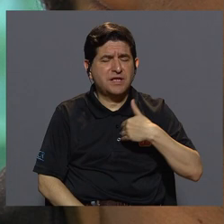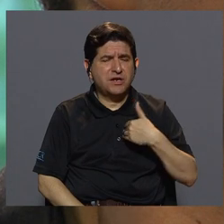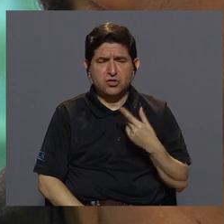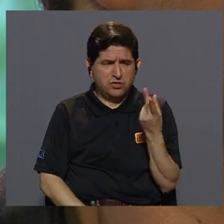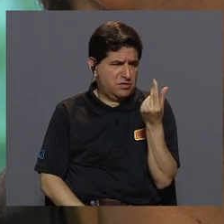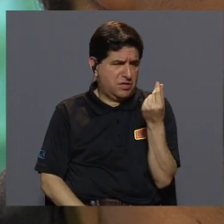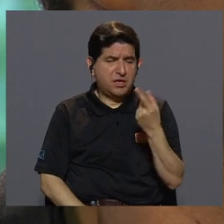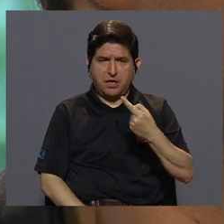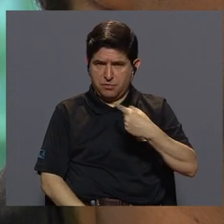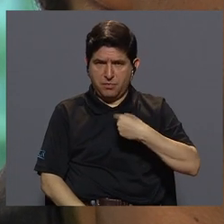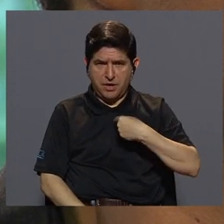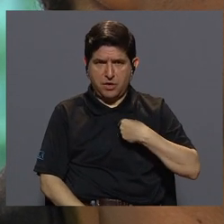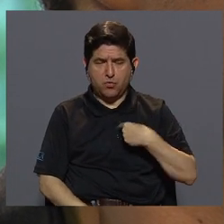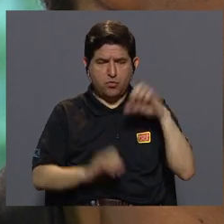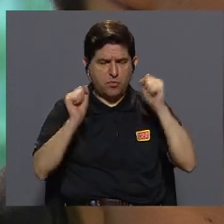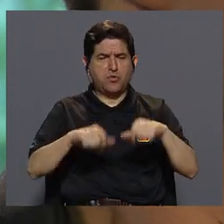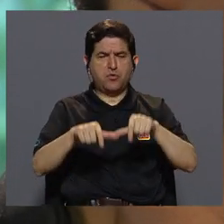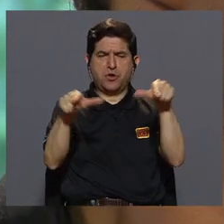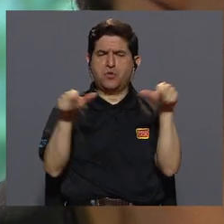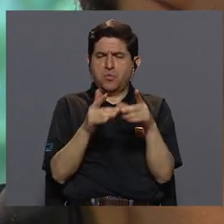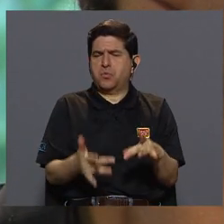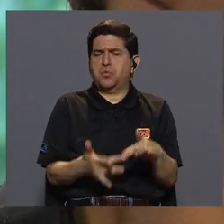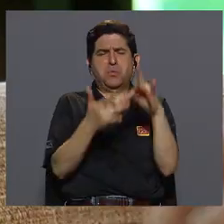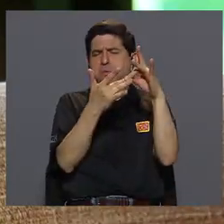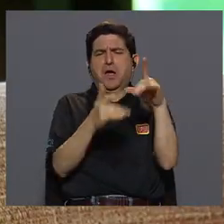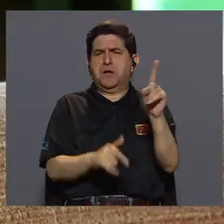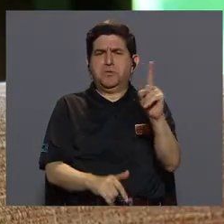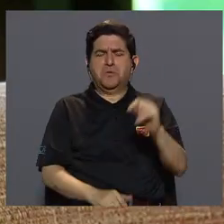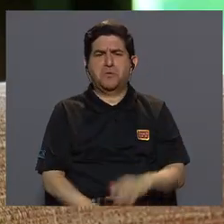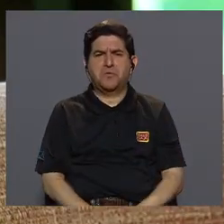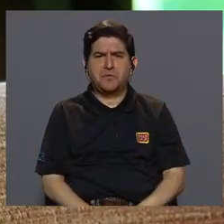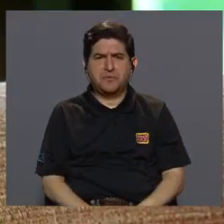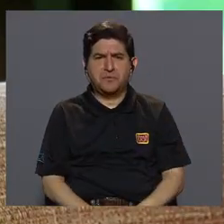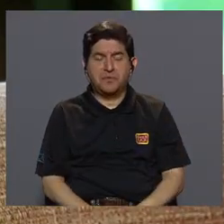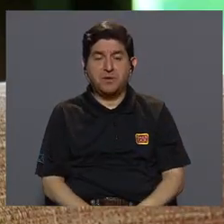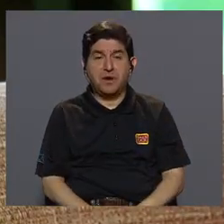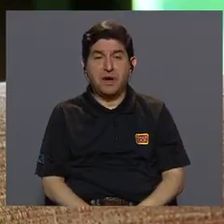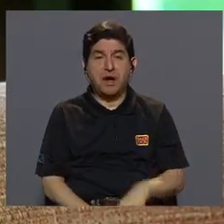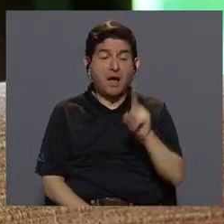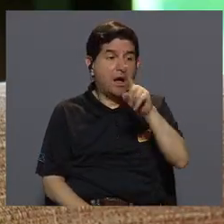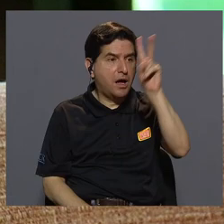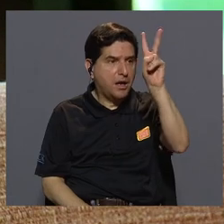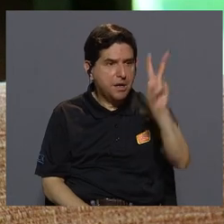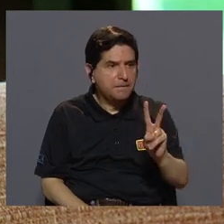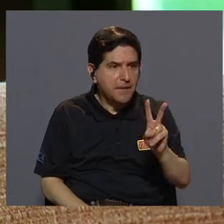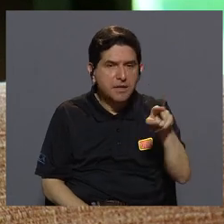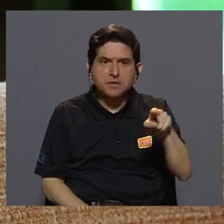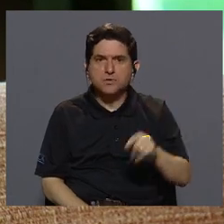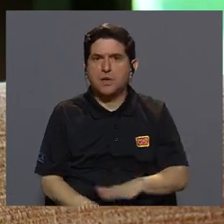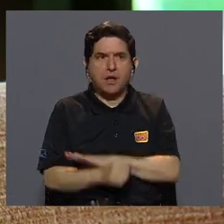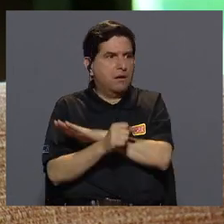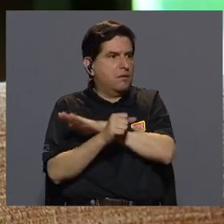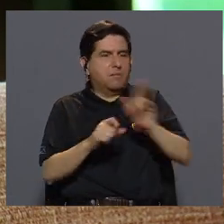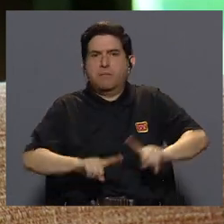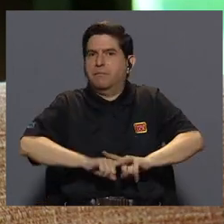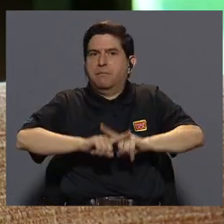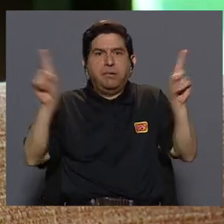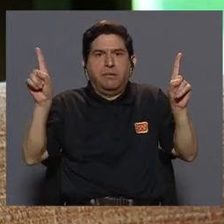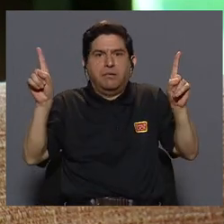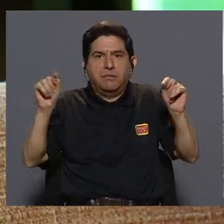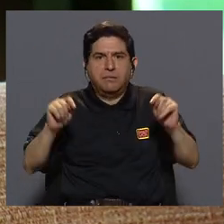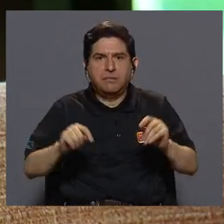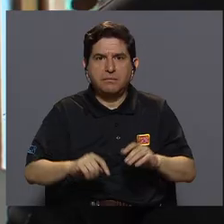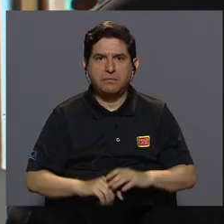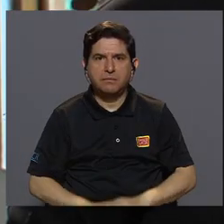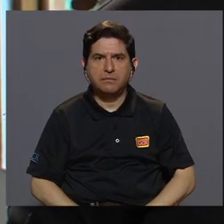tener plata para tener posición ni nada, uh-huh, sino destacarse, a una Venezuela completamente